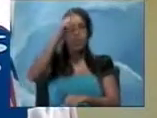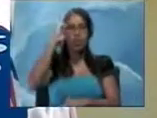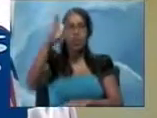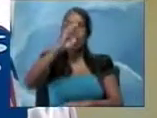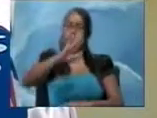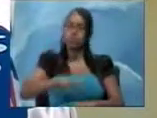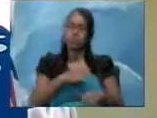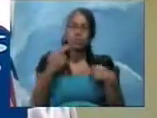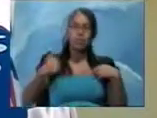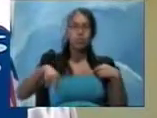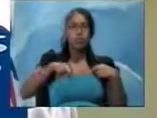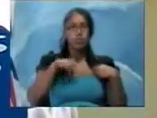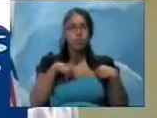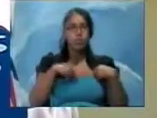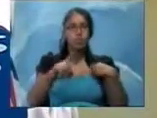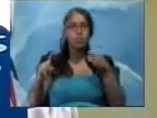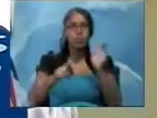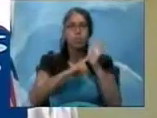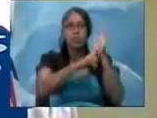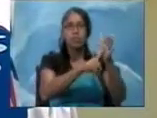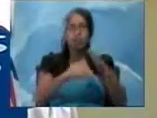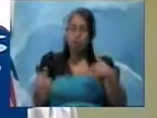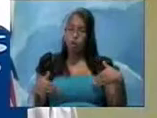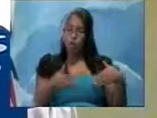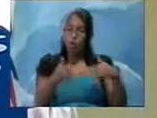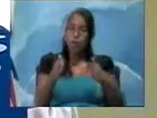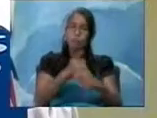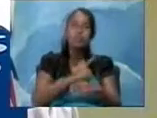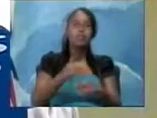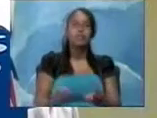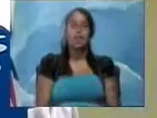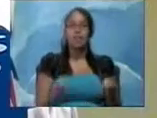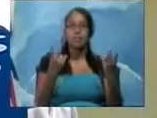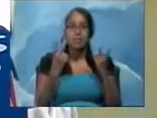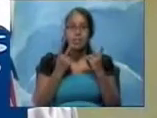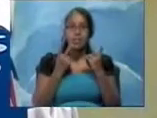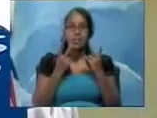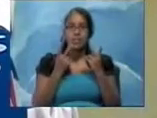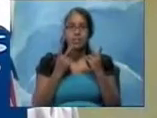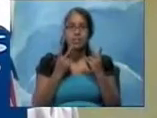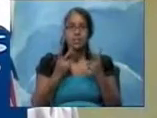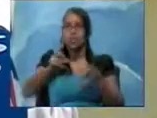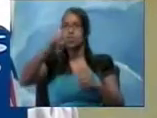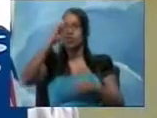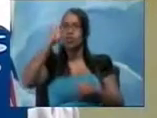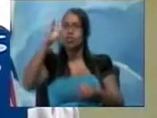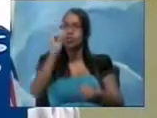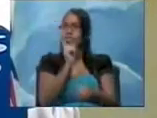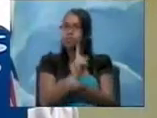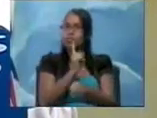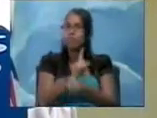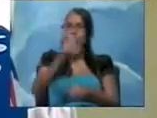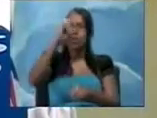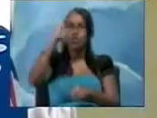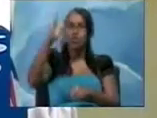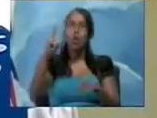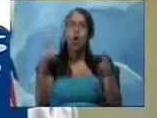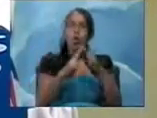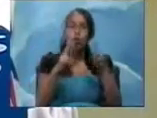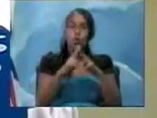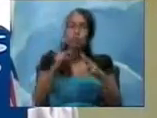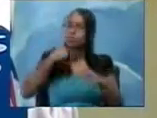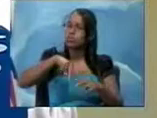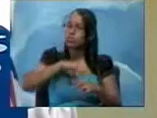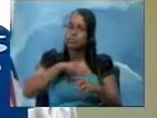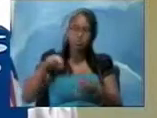nosotros mostrarnos los caminos de la vida Dios y solo Dios conoce nuestro caminar